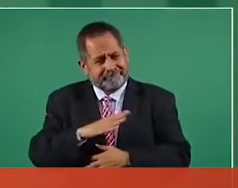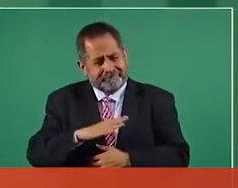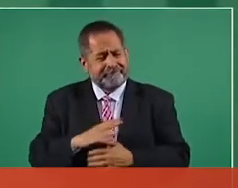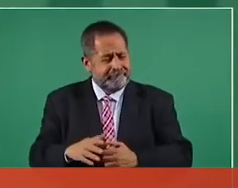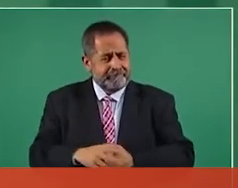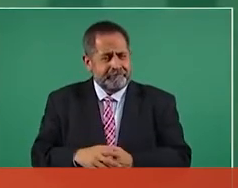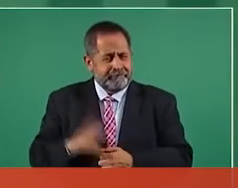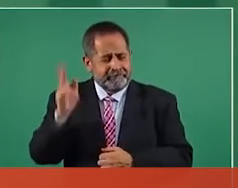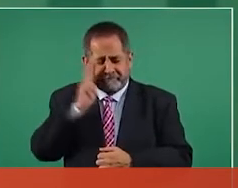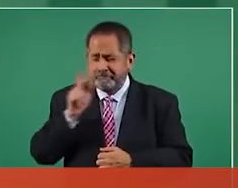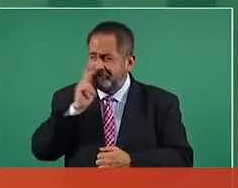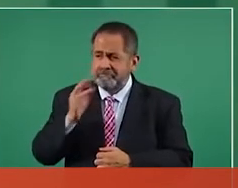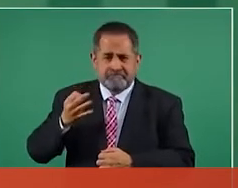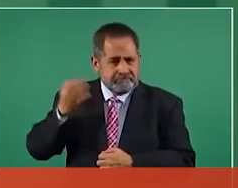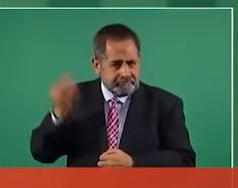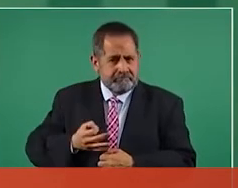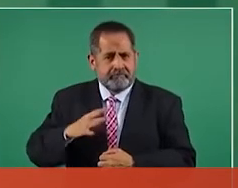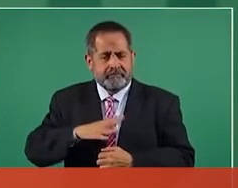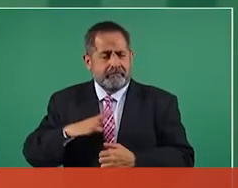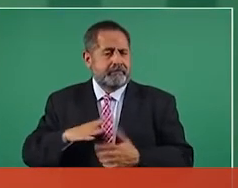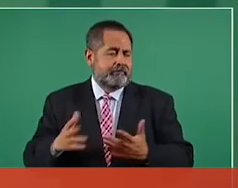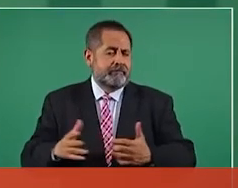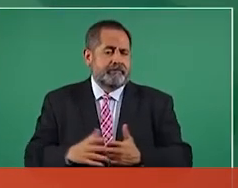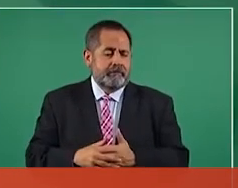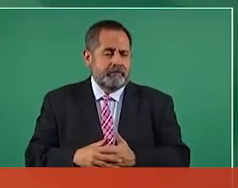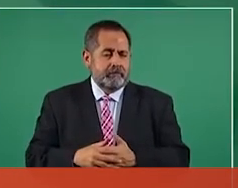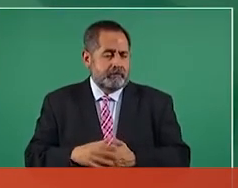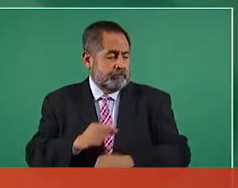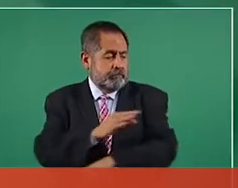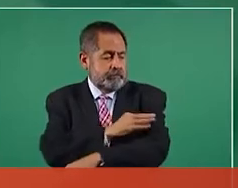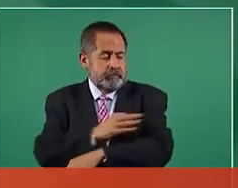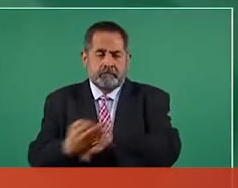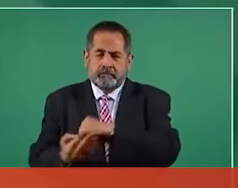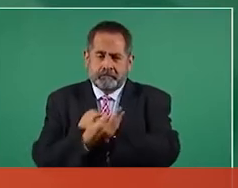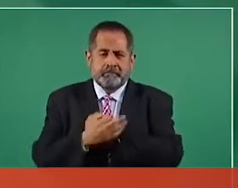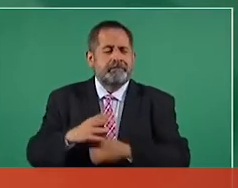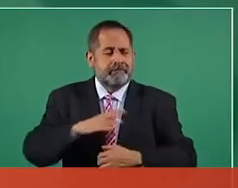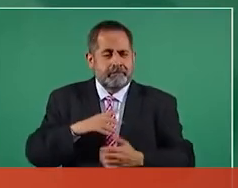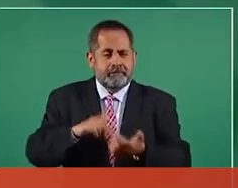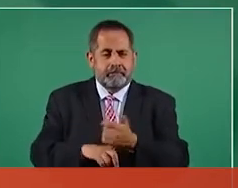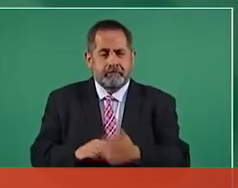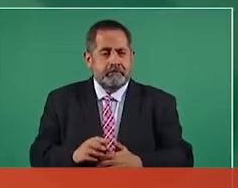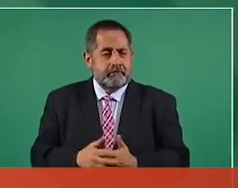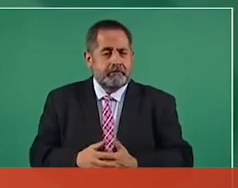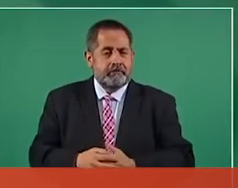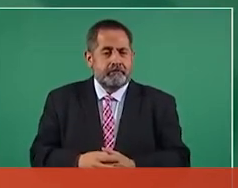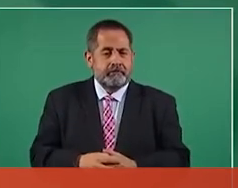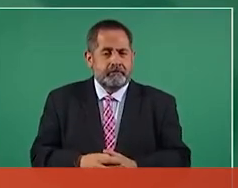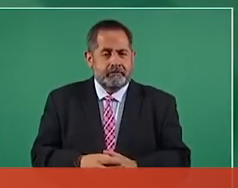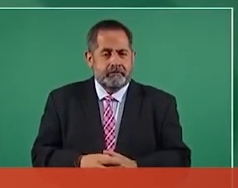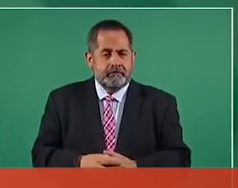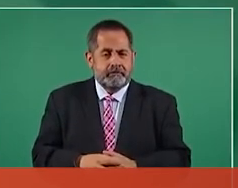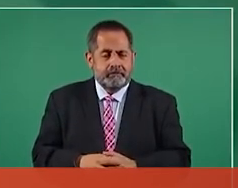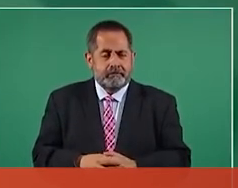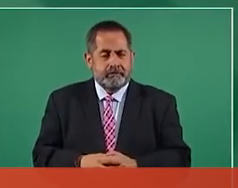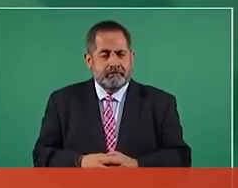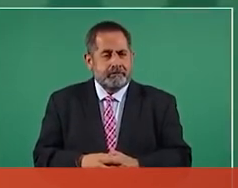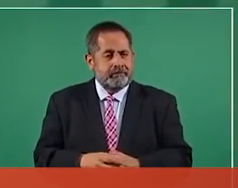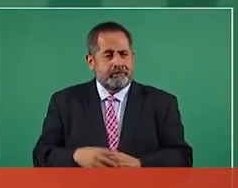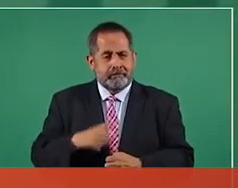está demostrado que protege. Hay casos